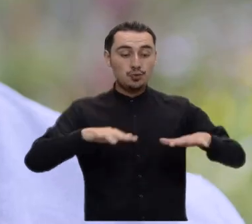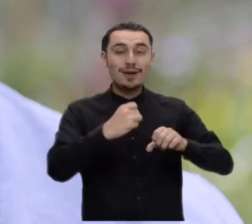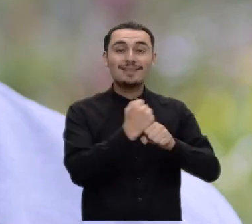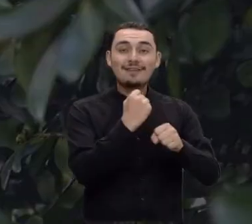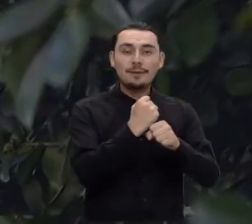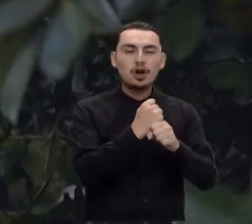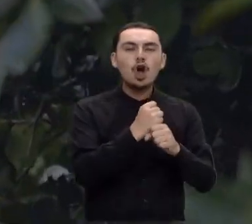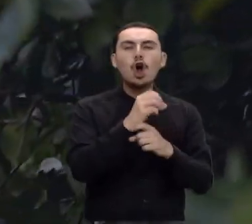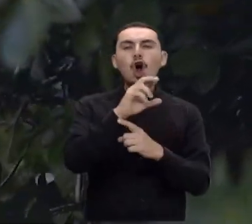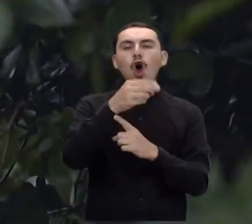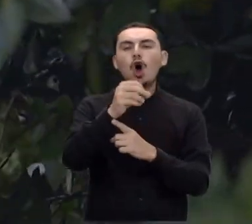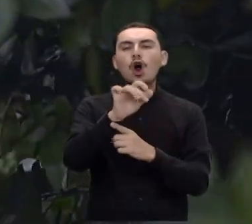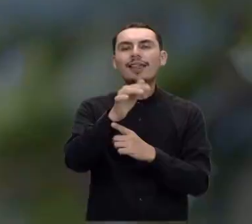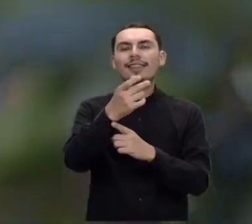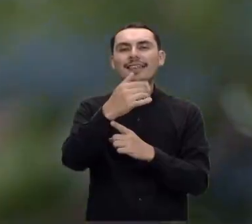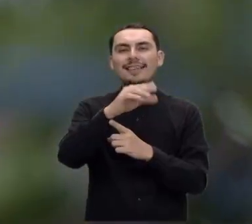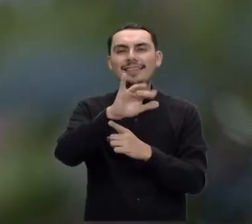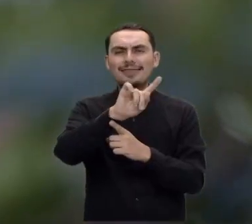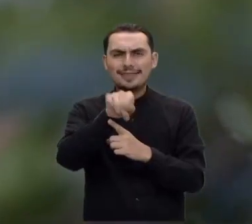hortensias.